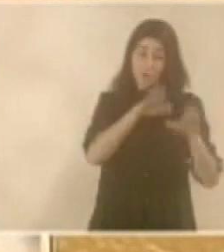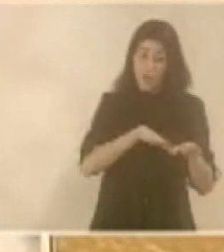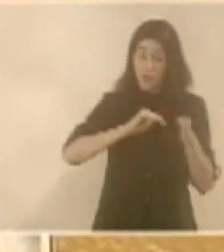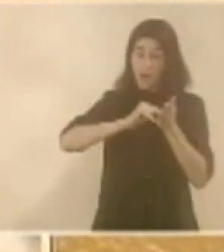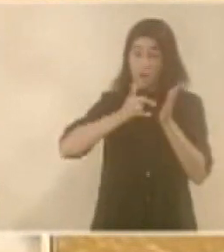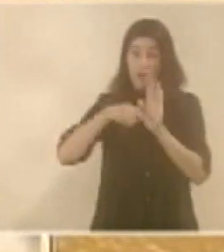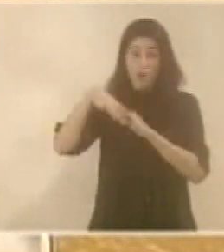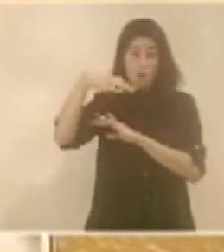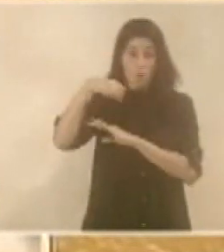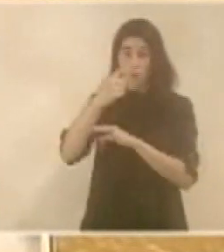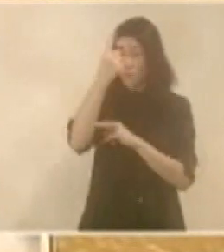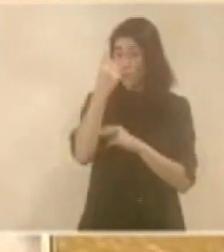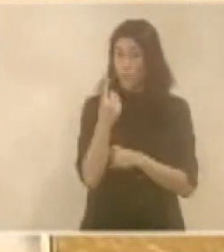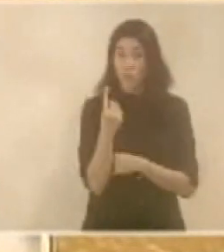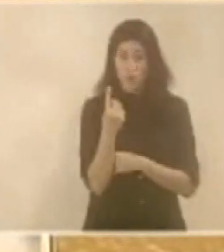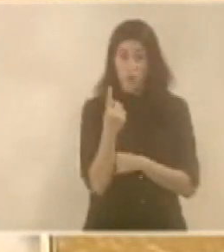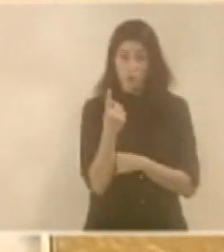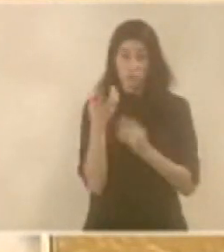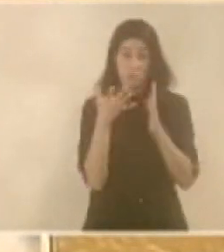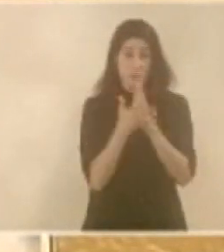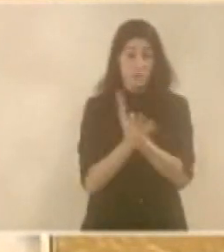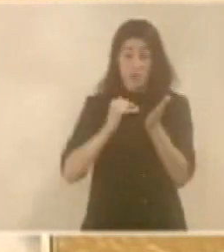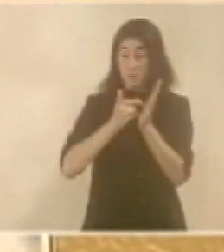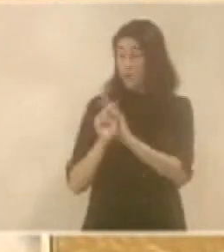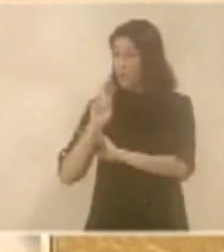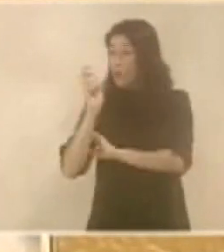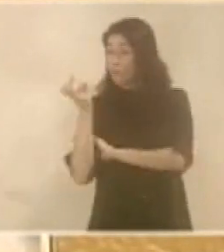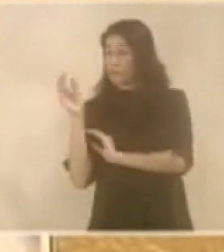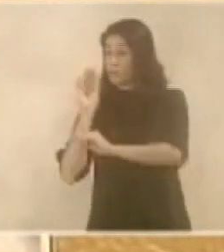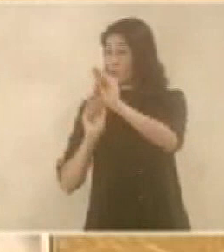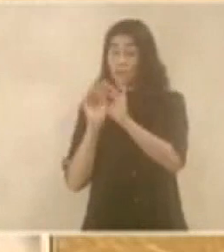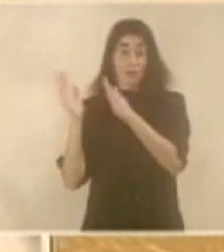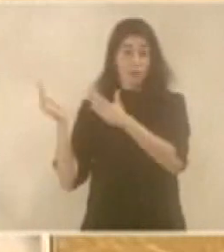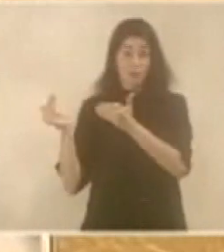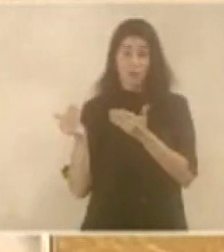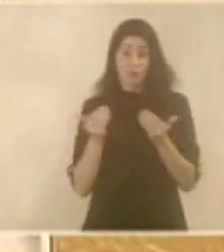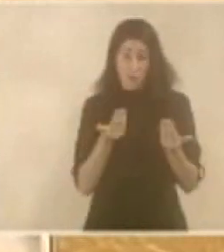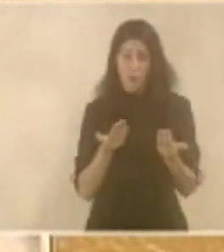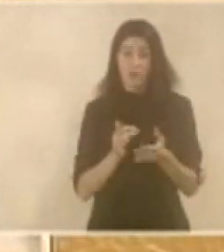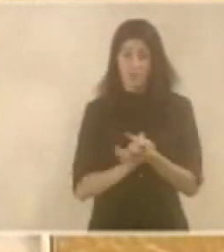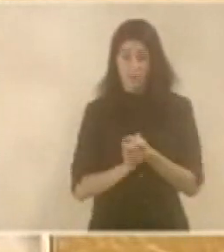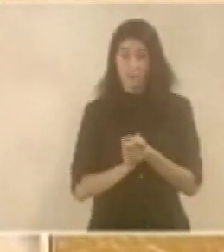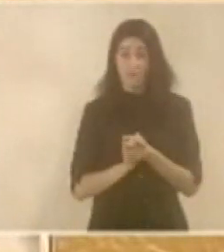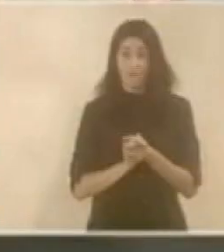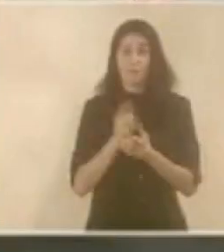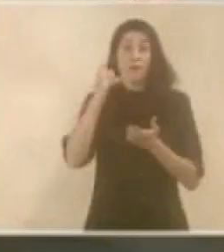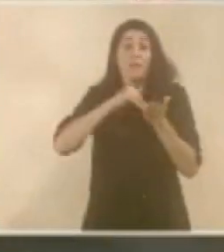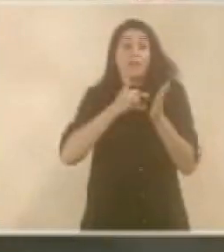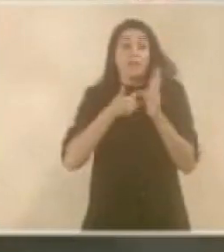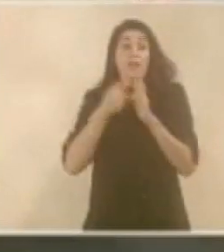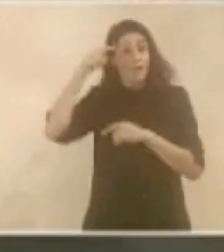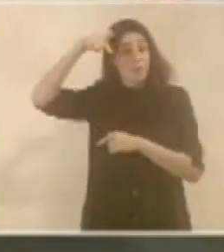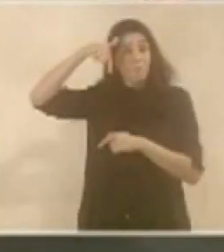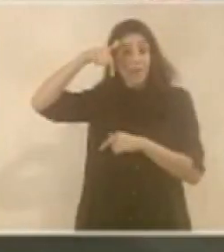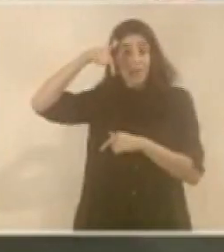operaciones, sin alternativa ni plan de repliegue. No se puede llevar a cabo una operación militar basando el plan en